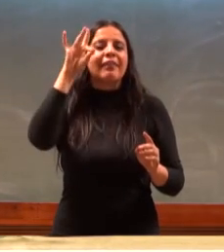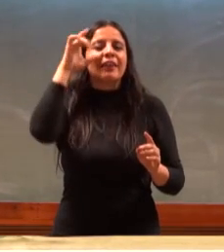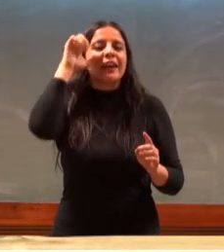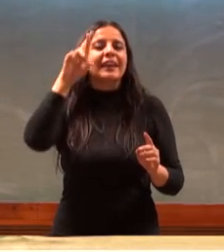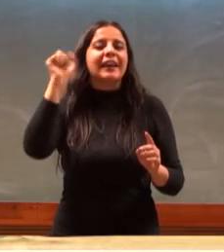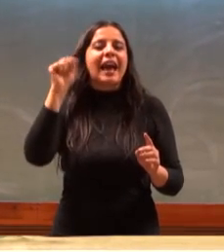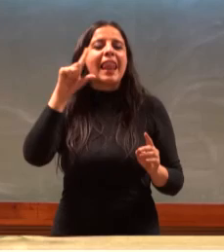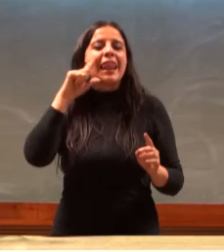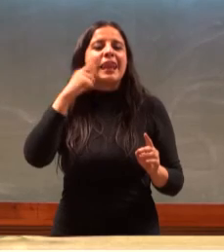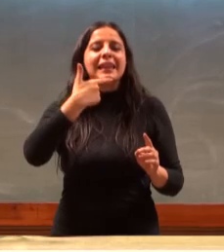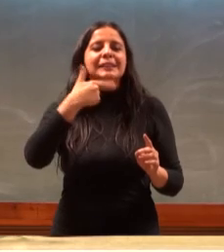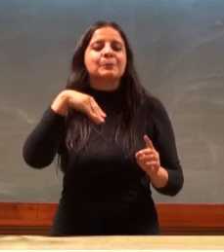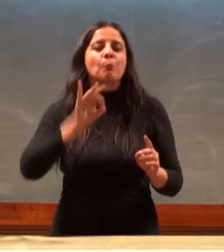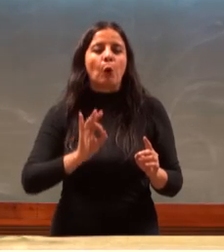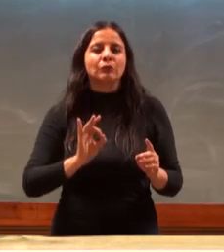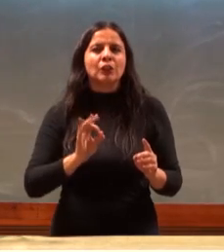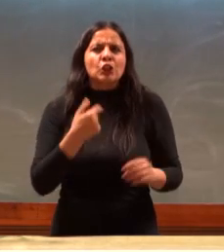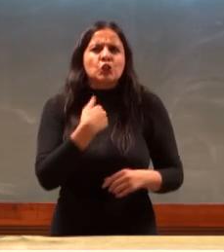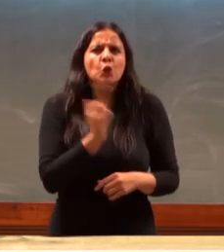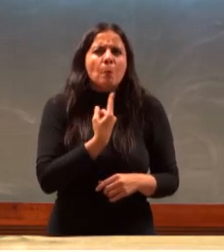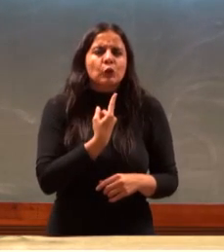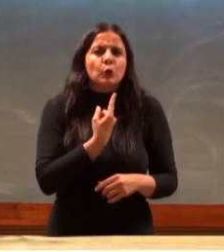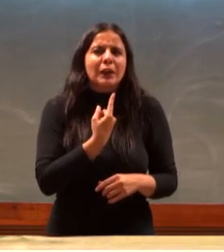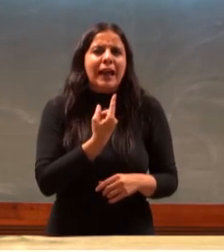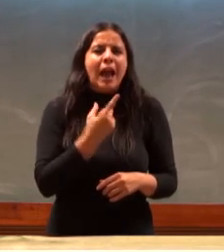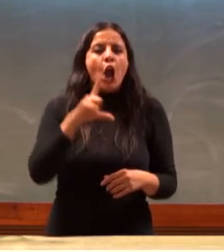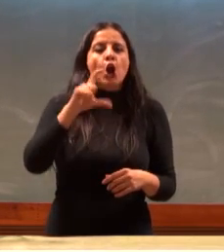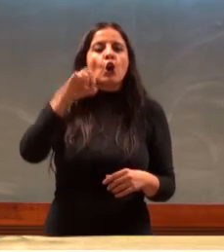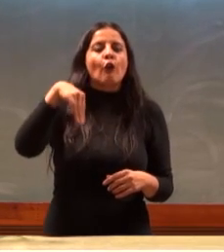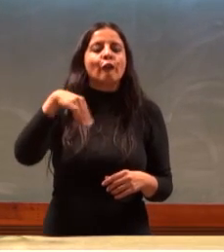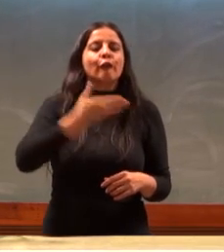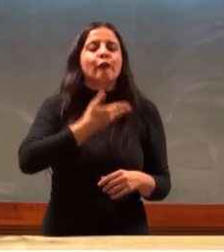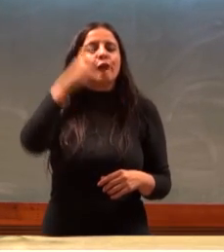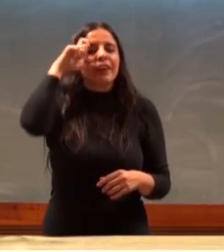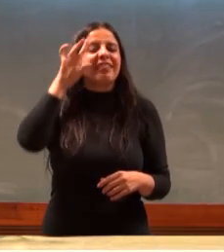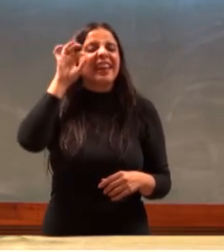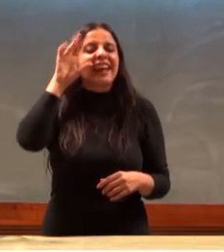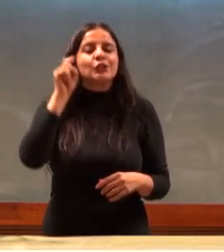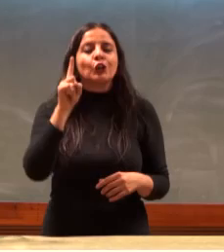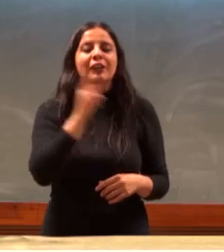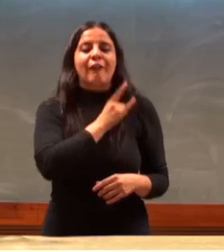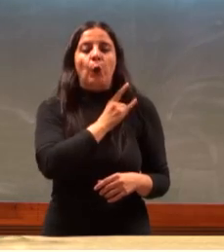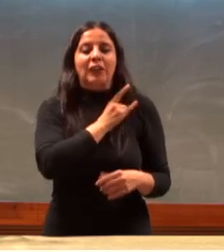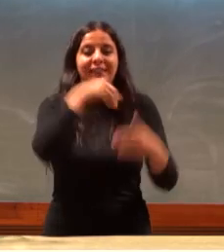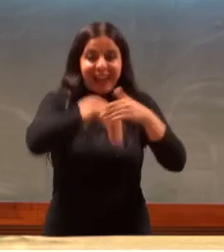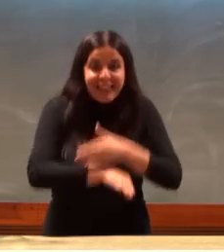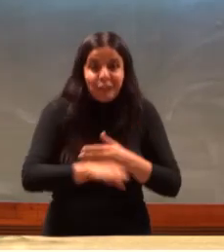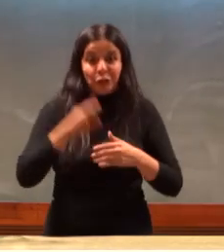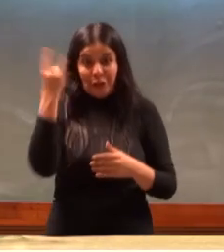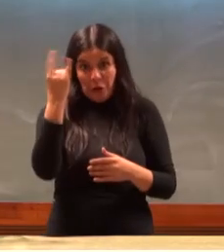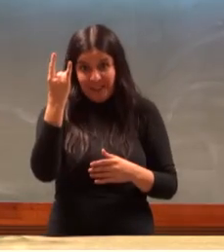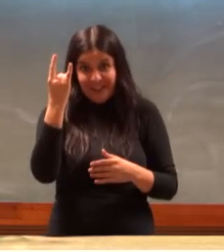facultades y Hubo mucho debate en relación a eso yo creo que no está mal pensar en una confederación de facultades digamos siempre y